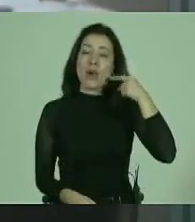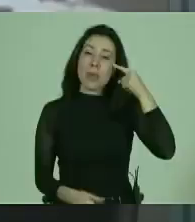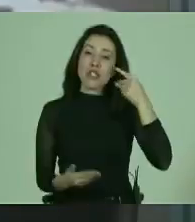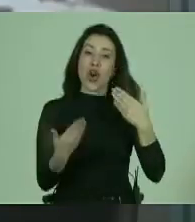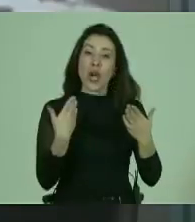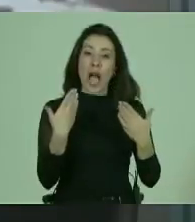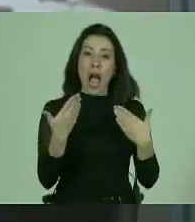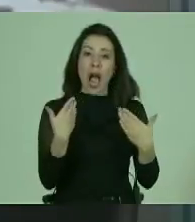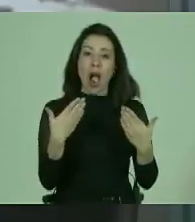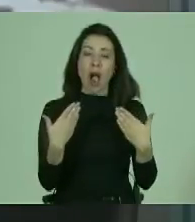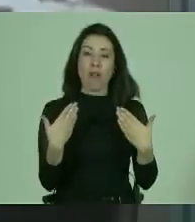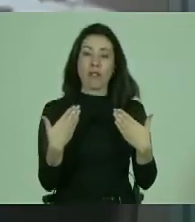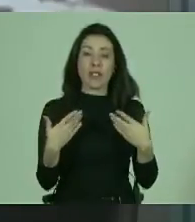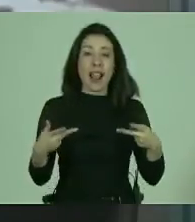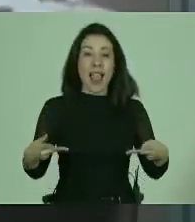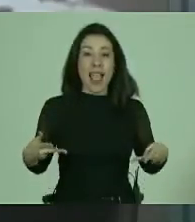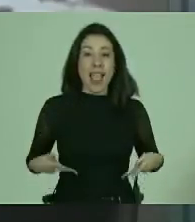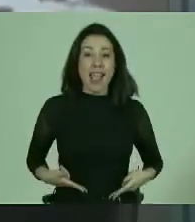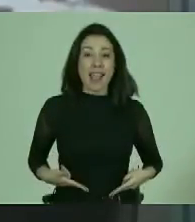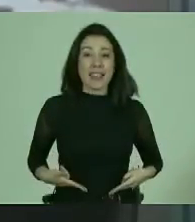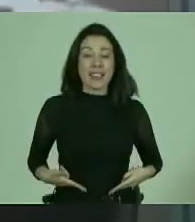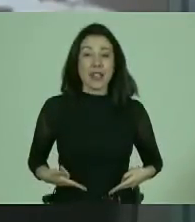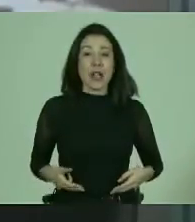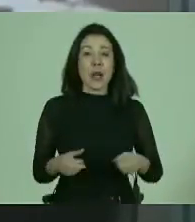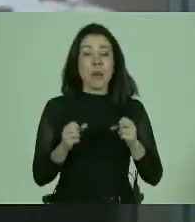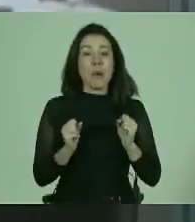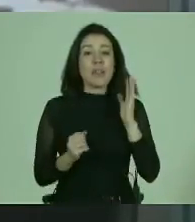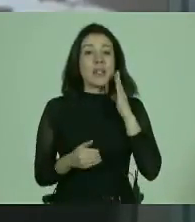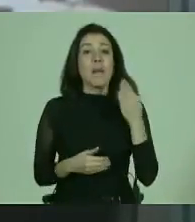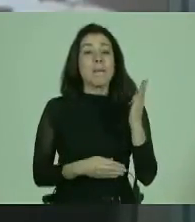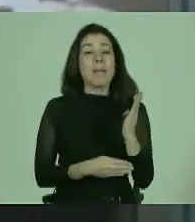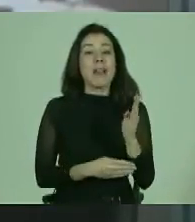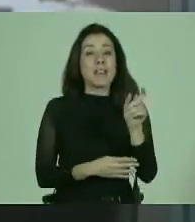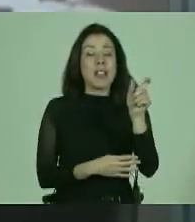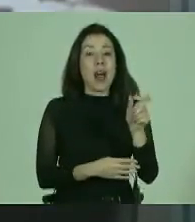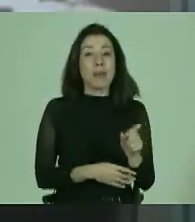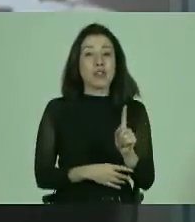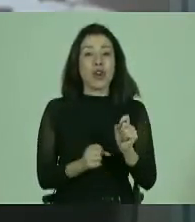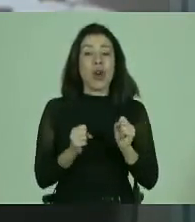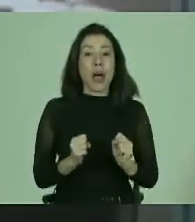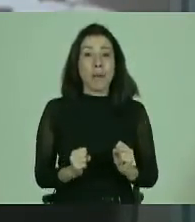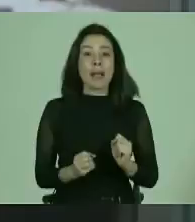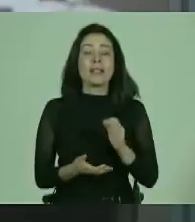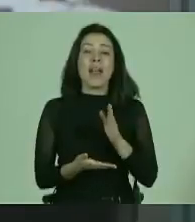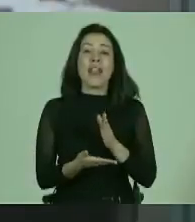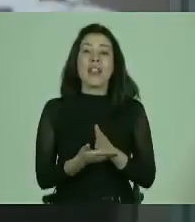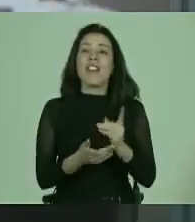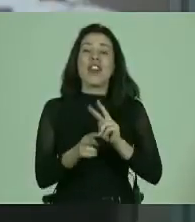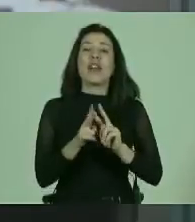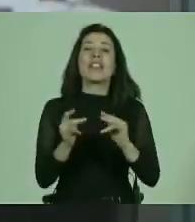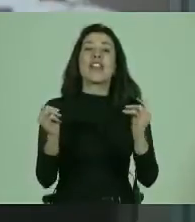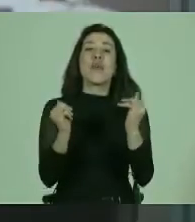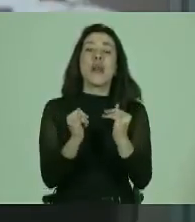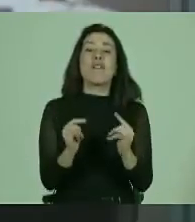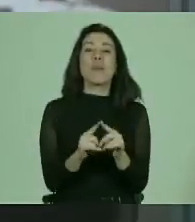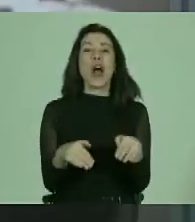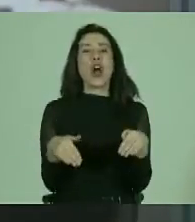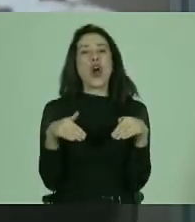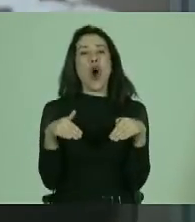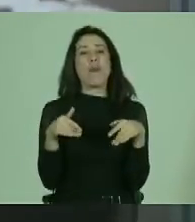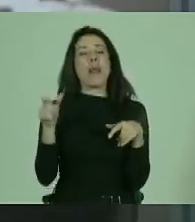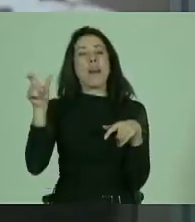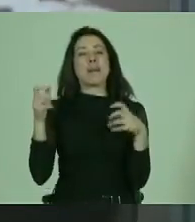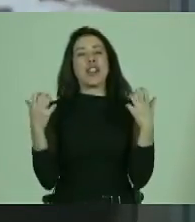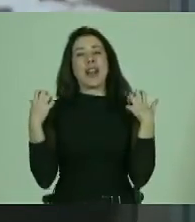la esterilización puede ser en beneficio del incapaz lo que hay que evitar es que sea una forma de comodidad para el